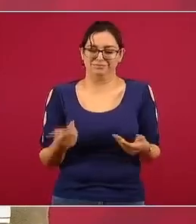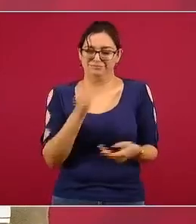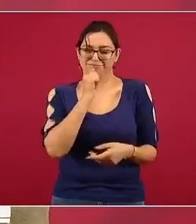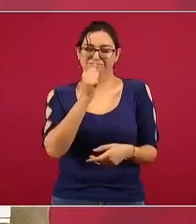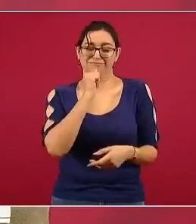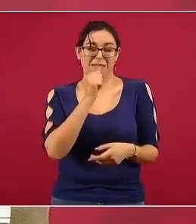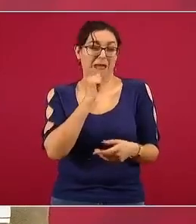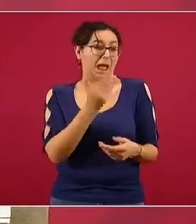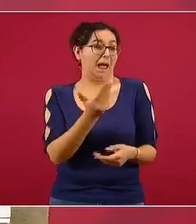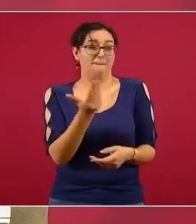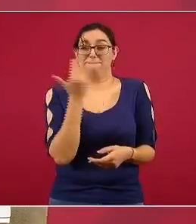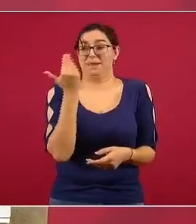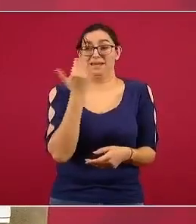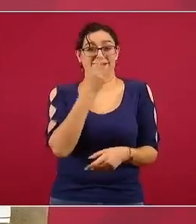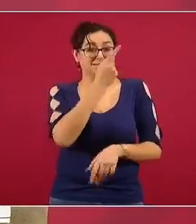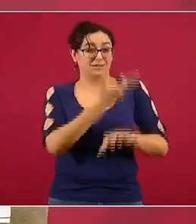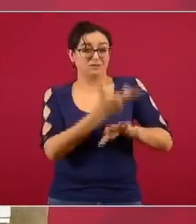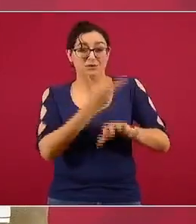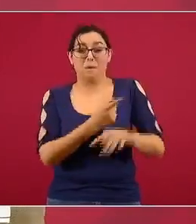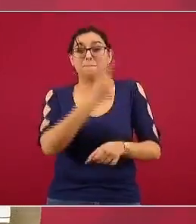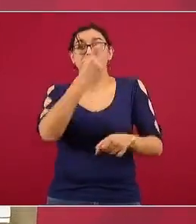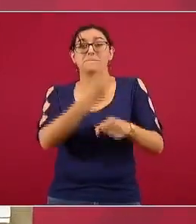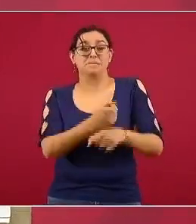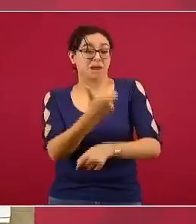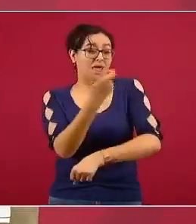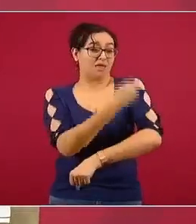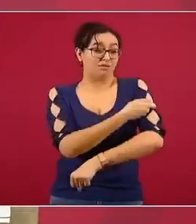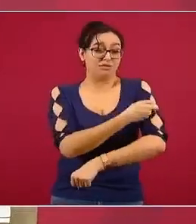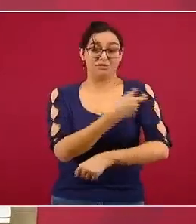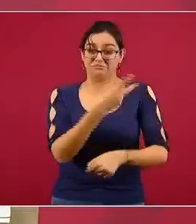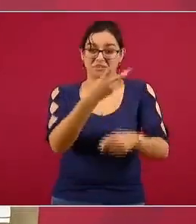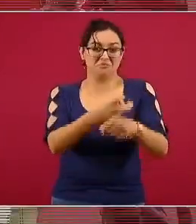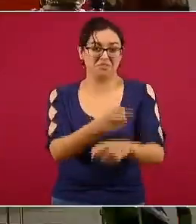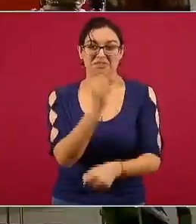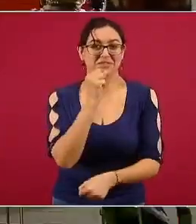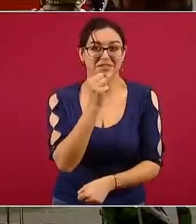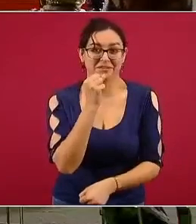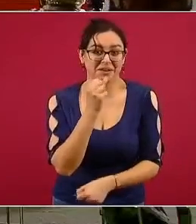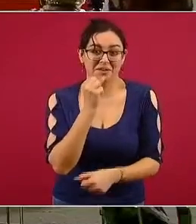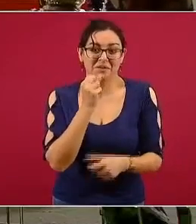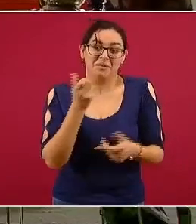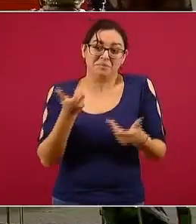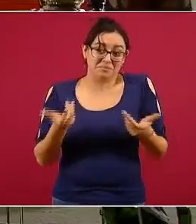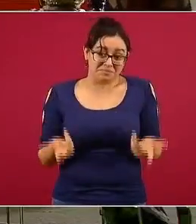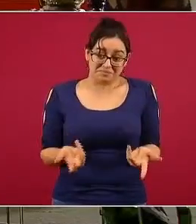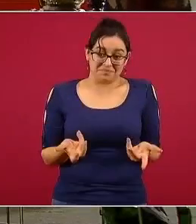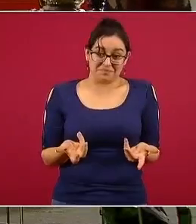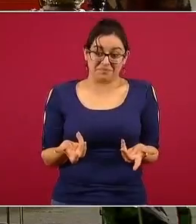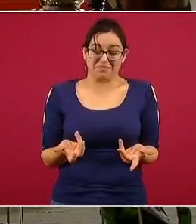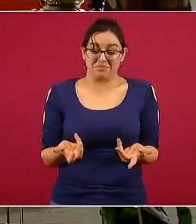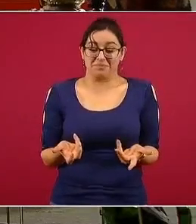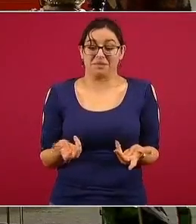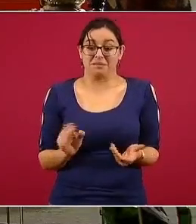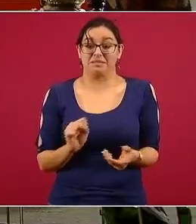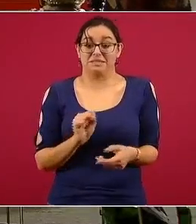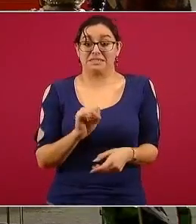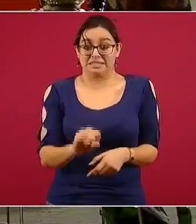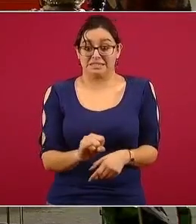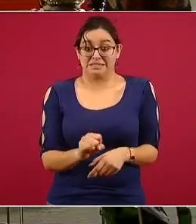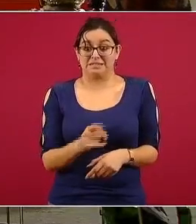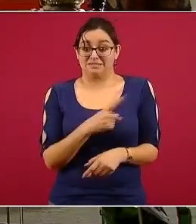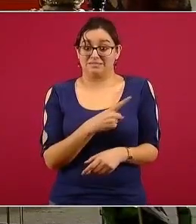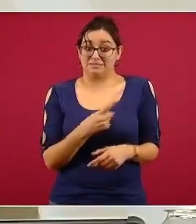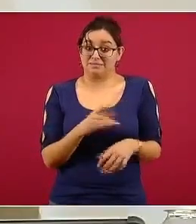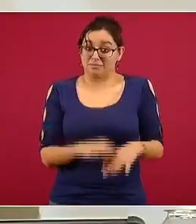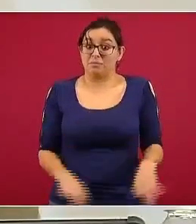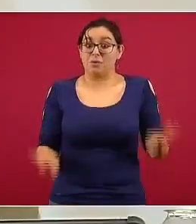se aplicó la primera dosis en Estados Unidos. Entonces hay que esperar. Digo, no quiere decir, nada más lo que sí señala es la importancia de